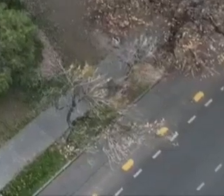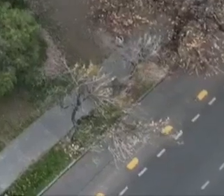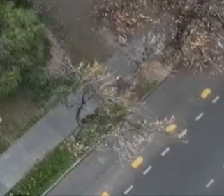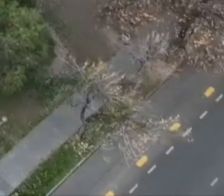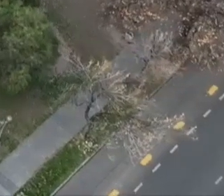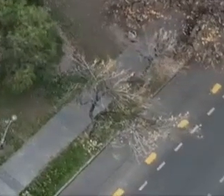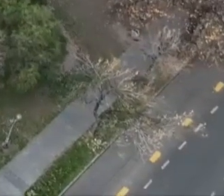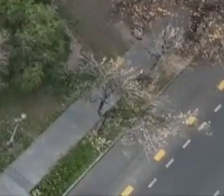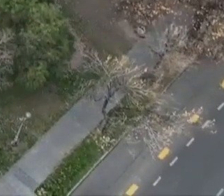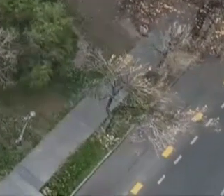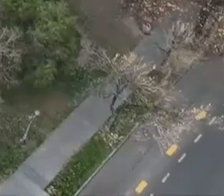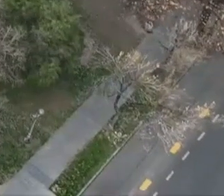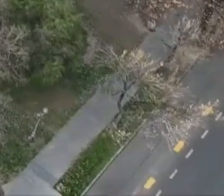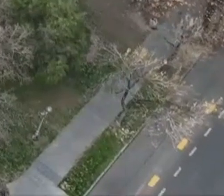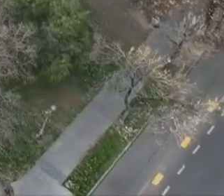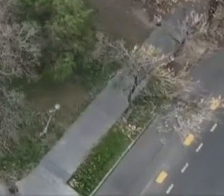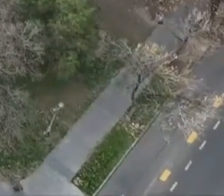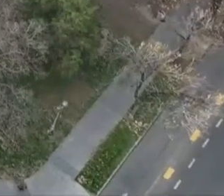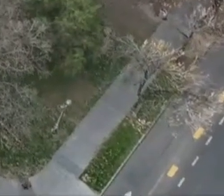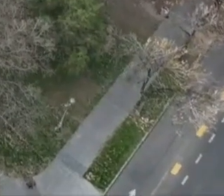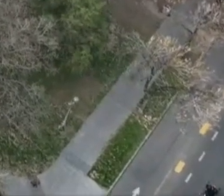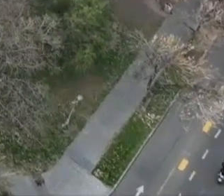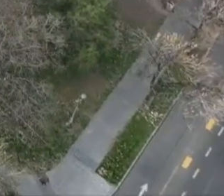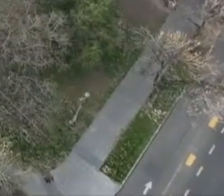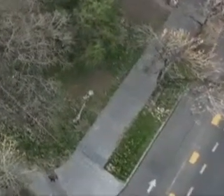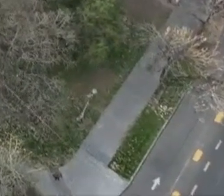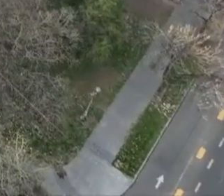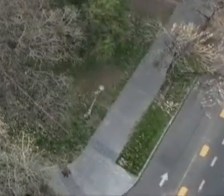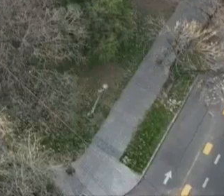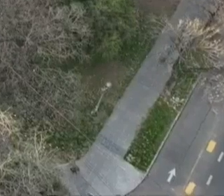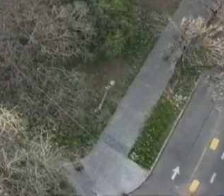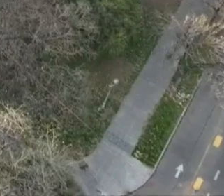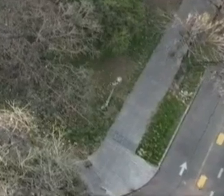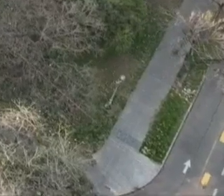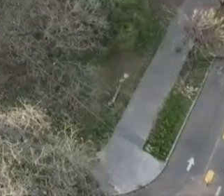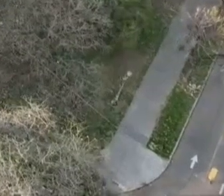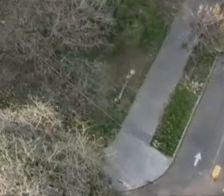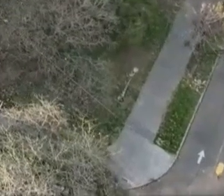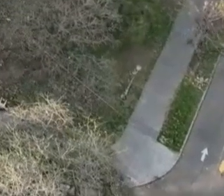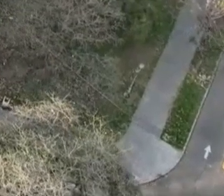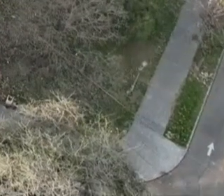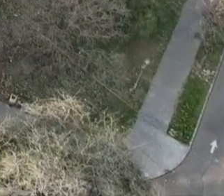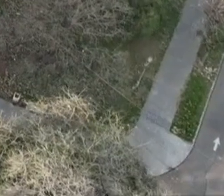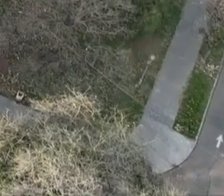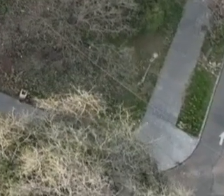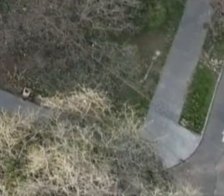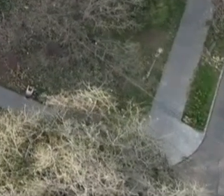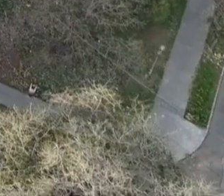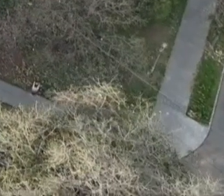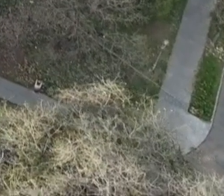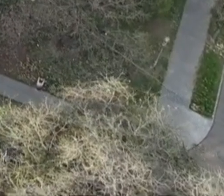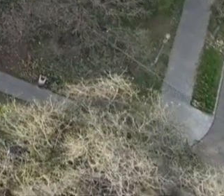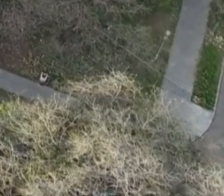gobierno provincial en cuanto a lo que se presupuestúa para el endeudamiento posible